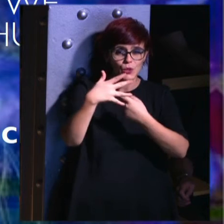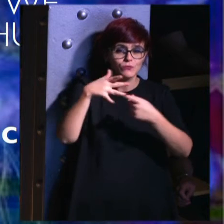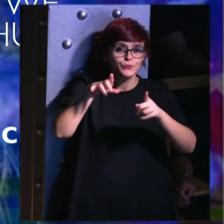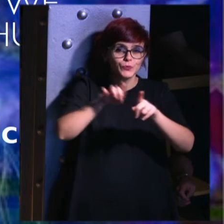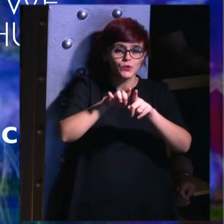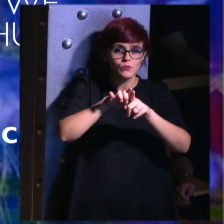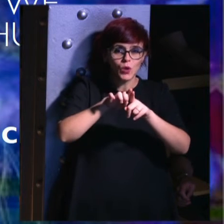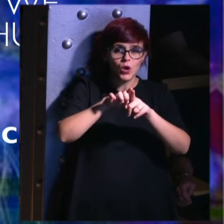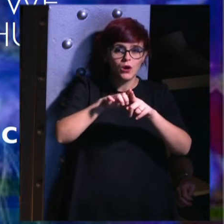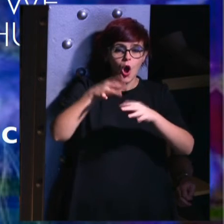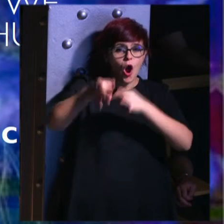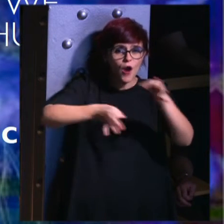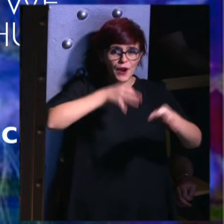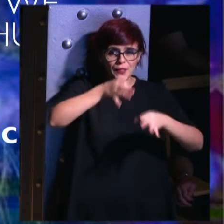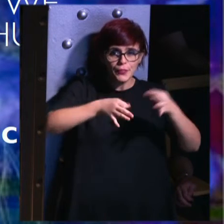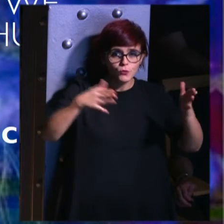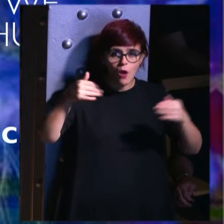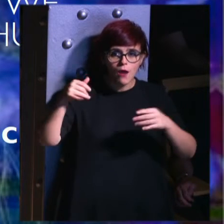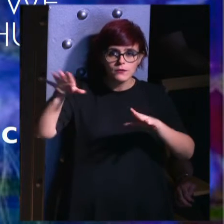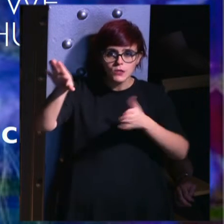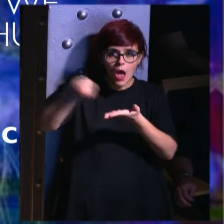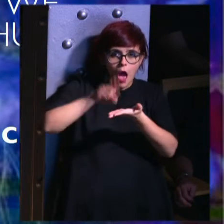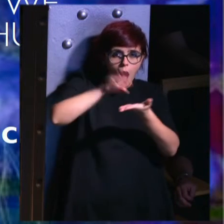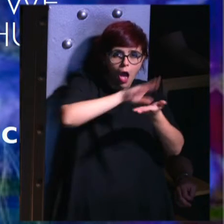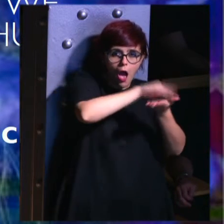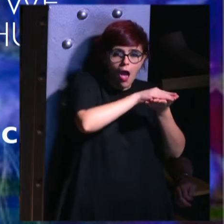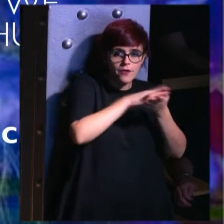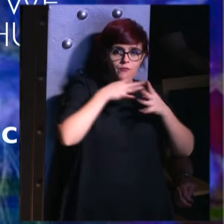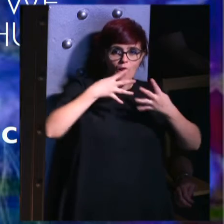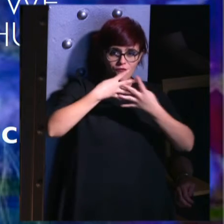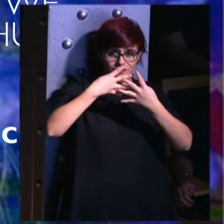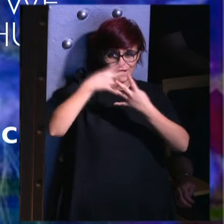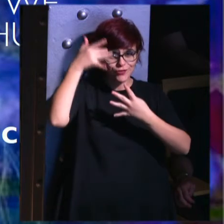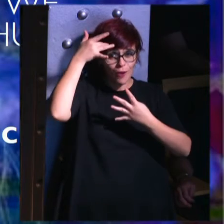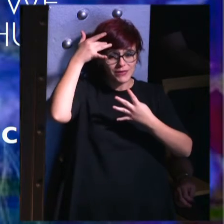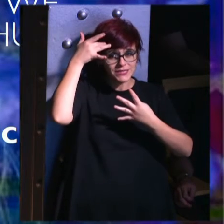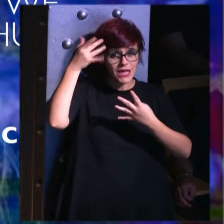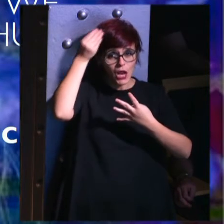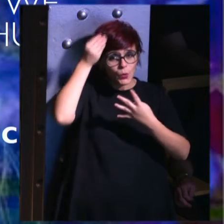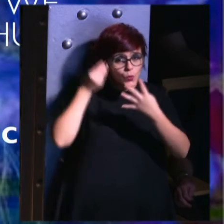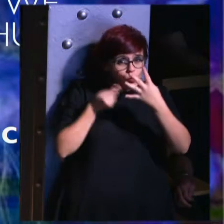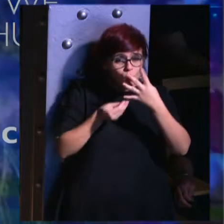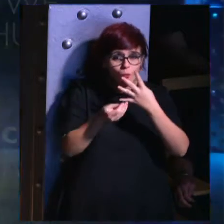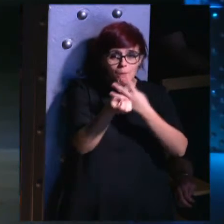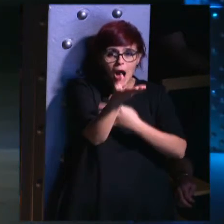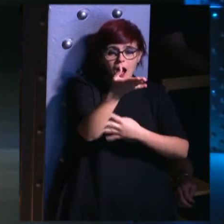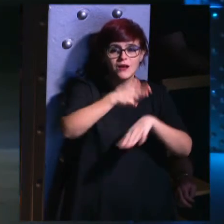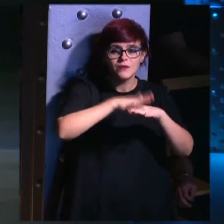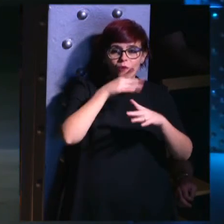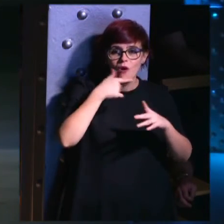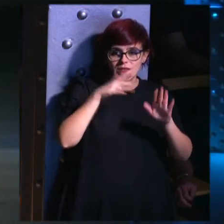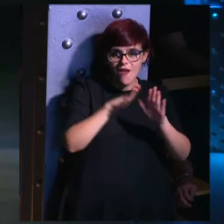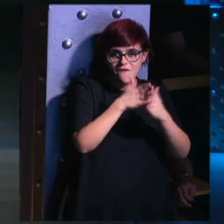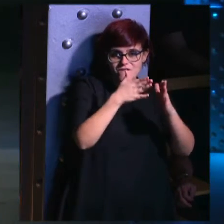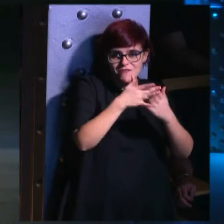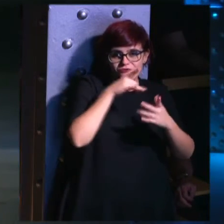un bajo nivel de organización y la procesamos, la pasamos por nuestros filtros mentales y expulsamos evangelios, naves espaciales,